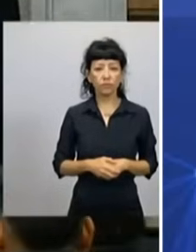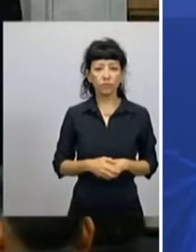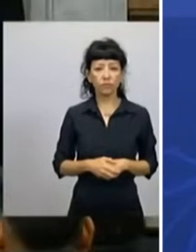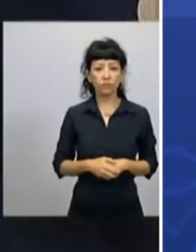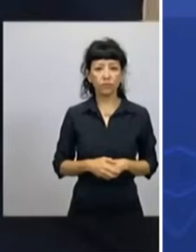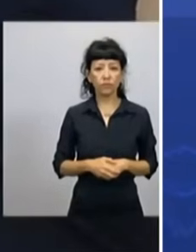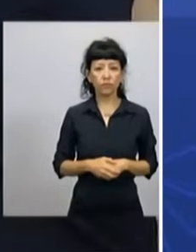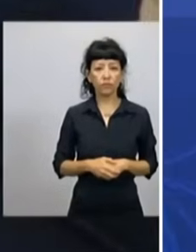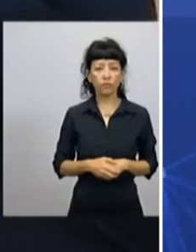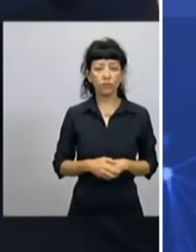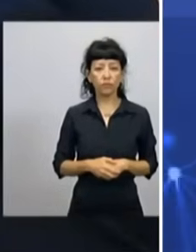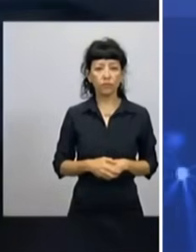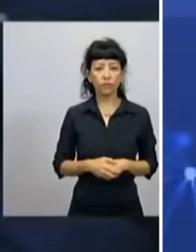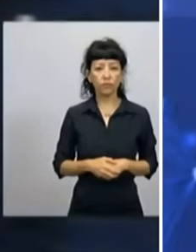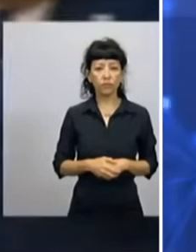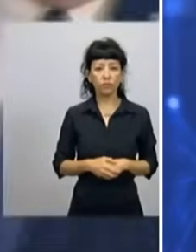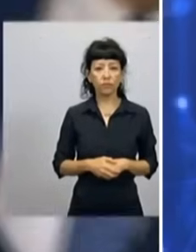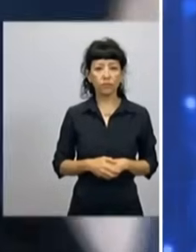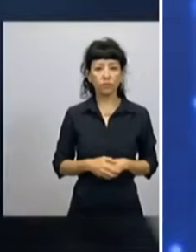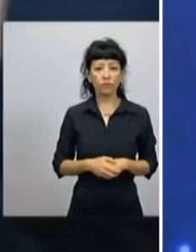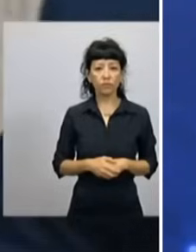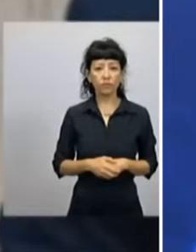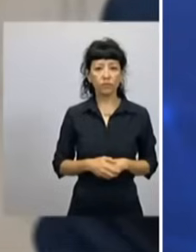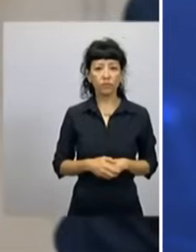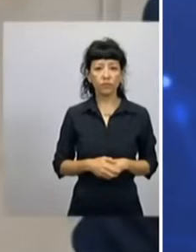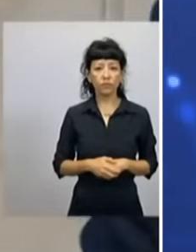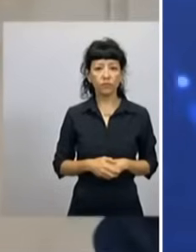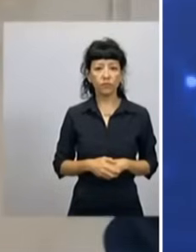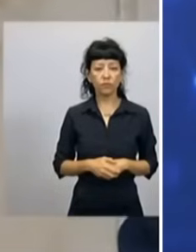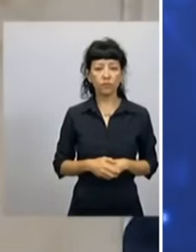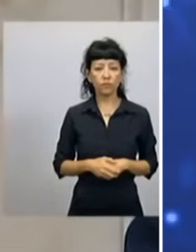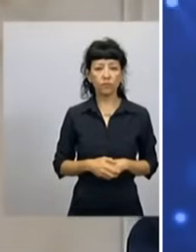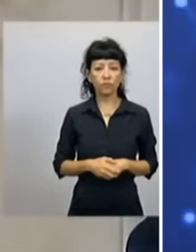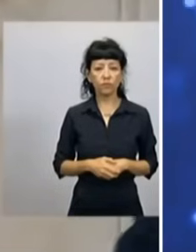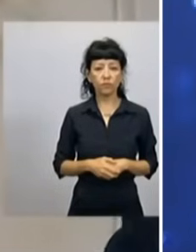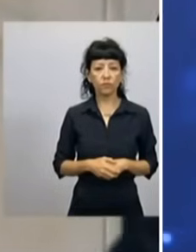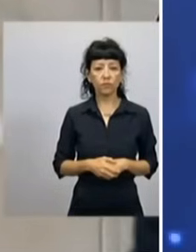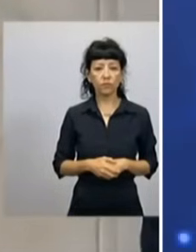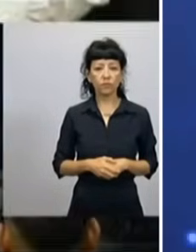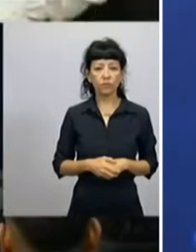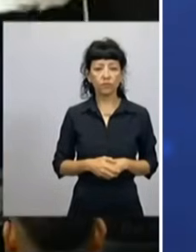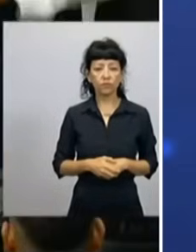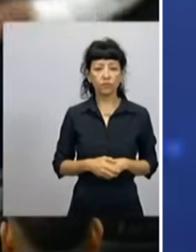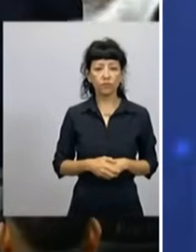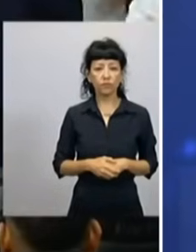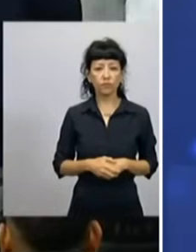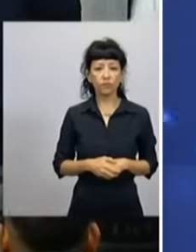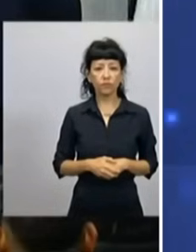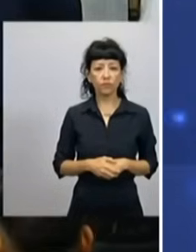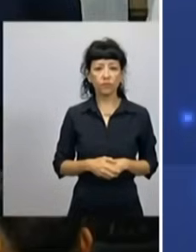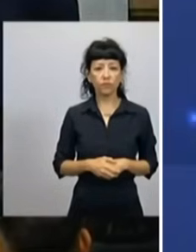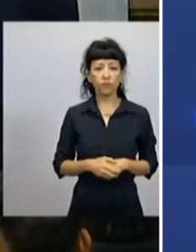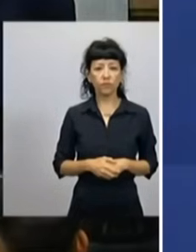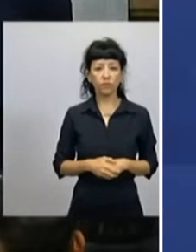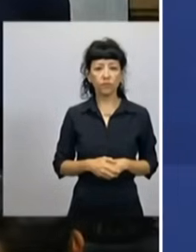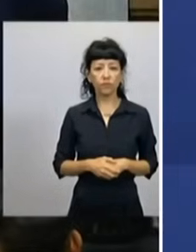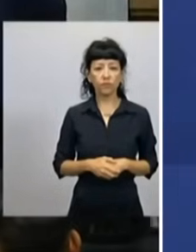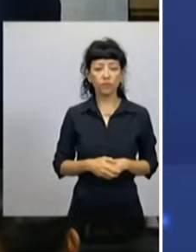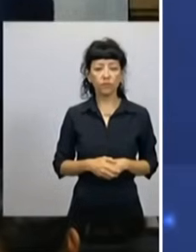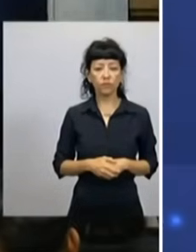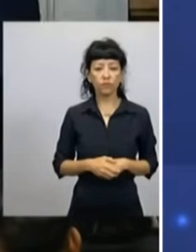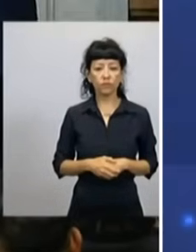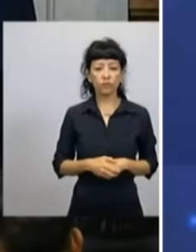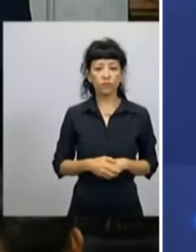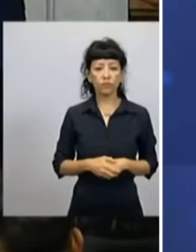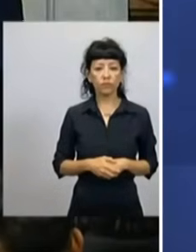Caputo esta semana va a impactar en nuestra vida real. Ya sabemos que los precios se están acelerando enormemente.